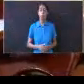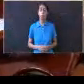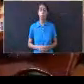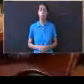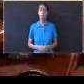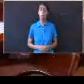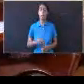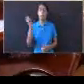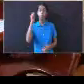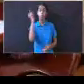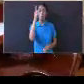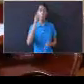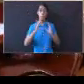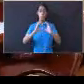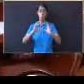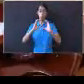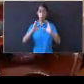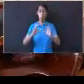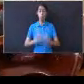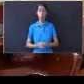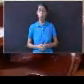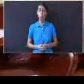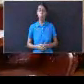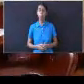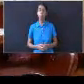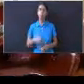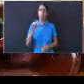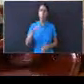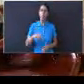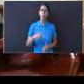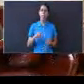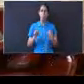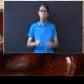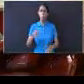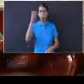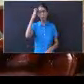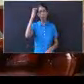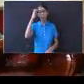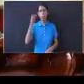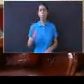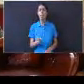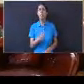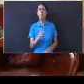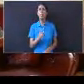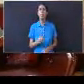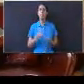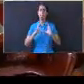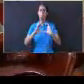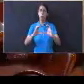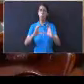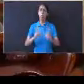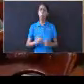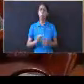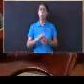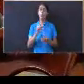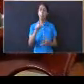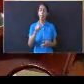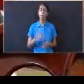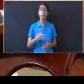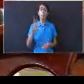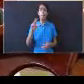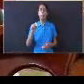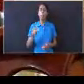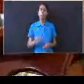cuidado. Mira hermano, y aquí podemos pensar en quién ha cuidado de ti. En que no devuelvas mal